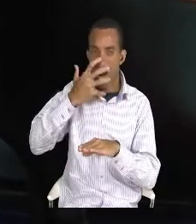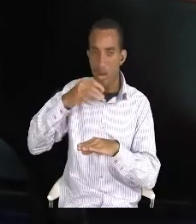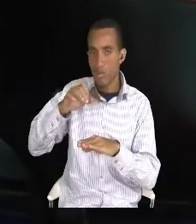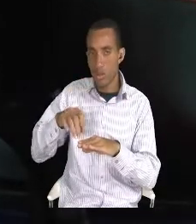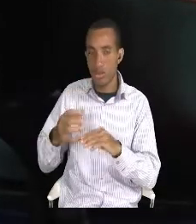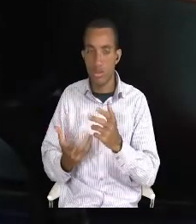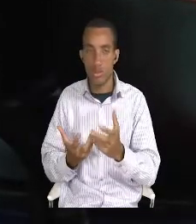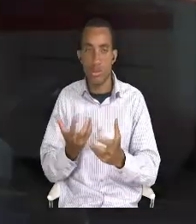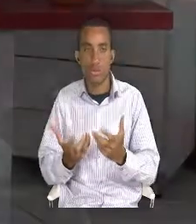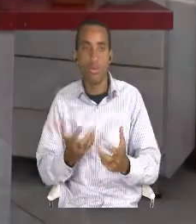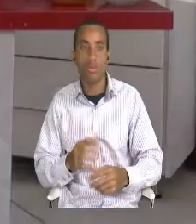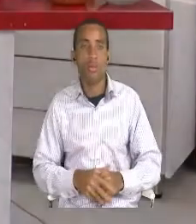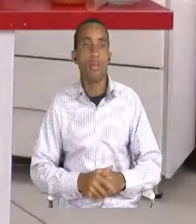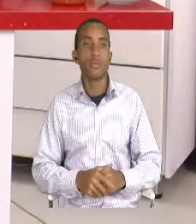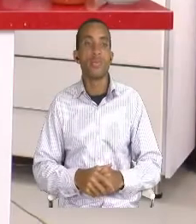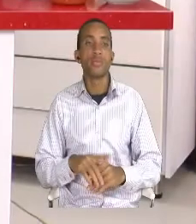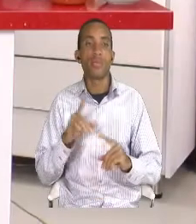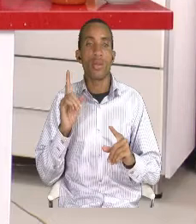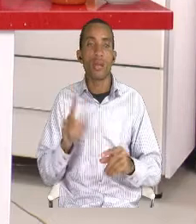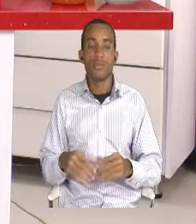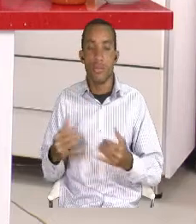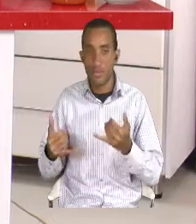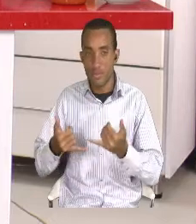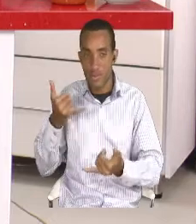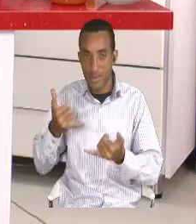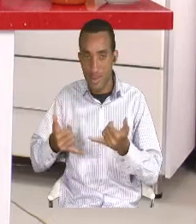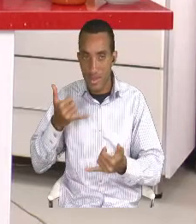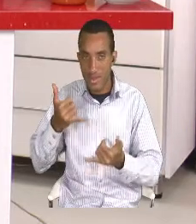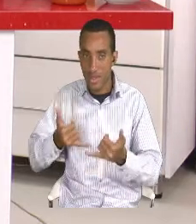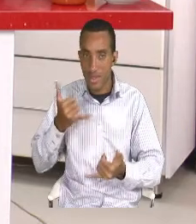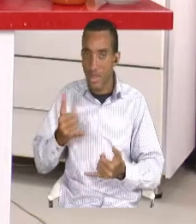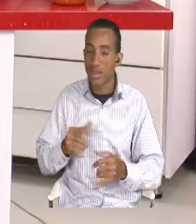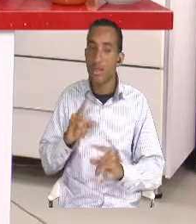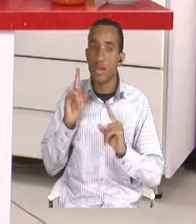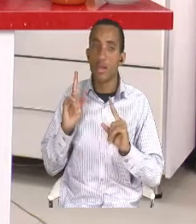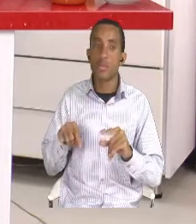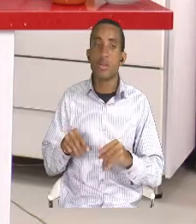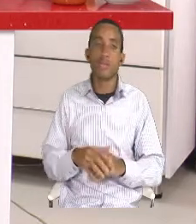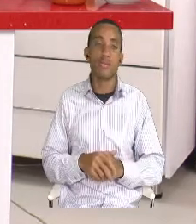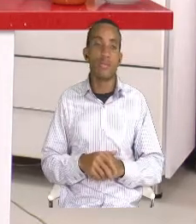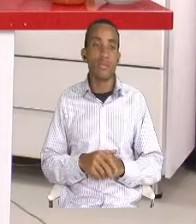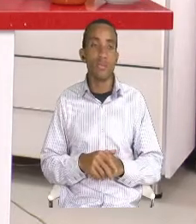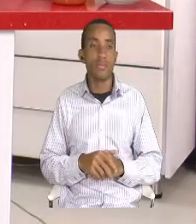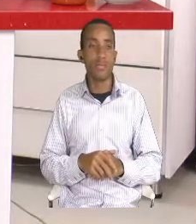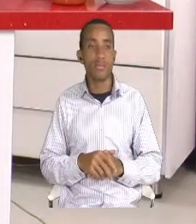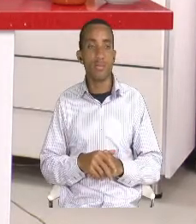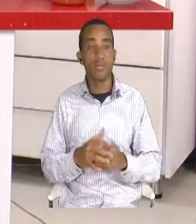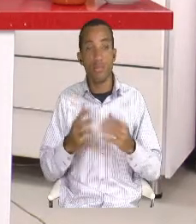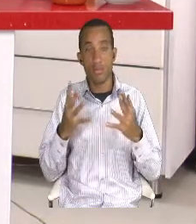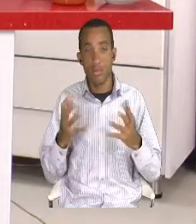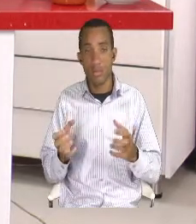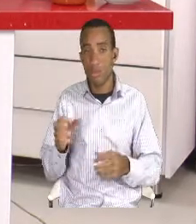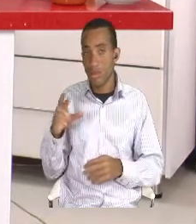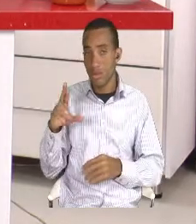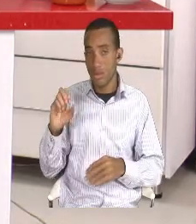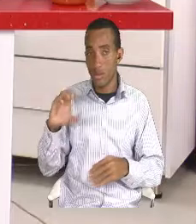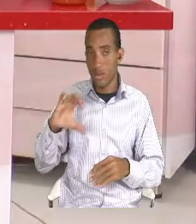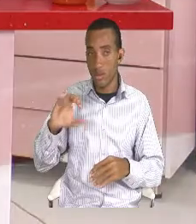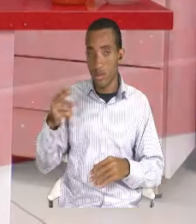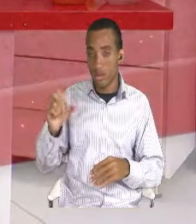estando solito. La pasta también acá por concentración, no es mucho lo que va a demorar. Y si quiere, Rochi, no sé, también nos puede